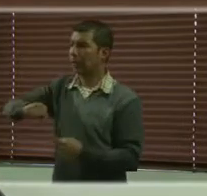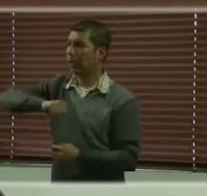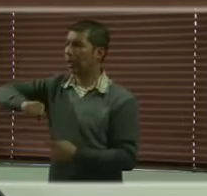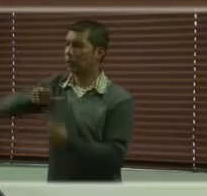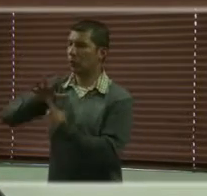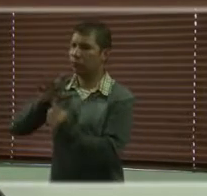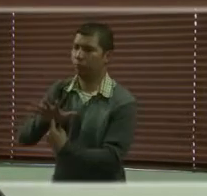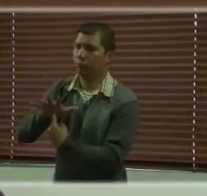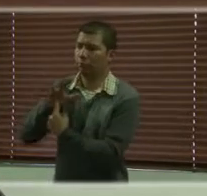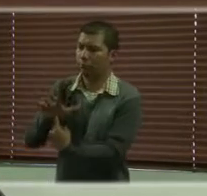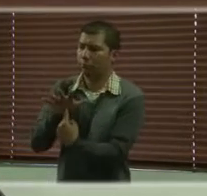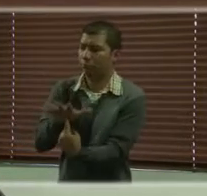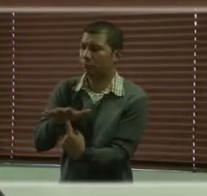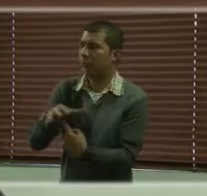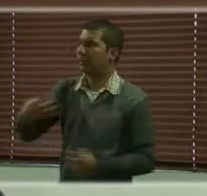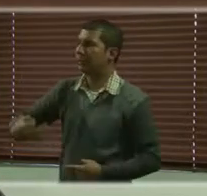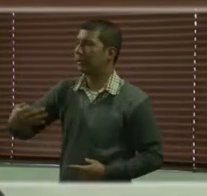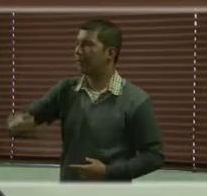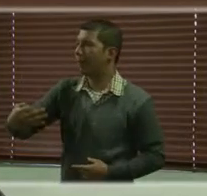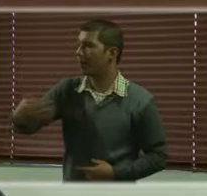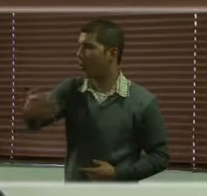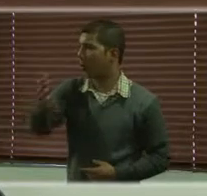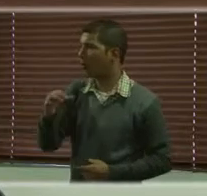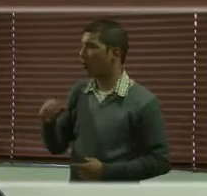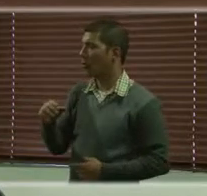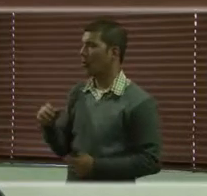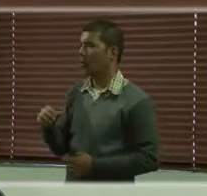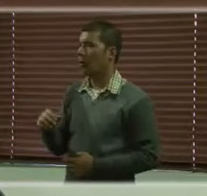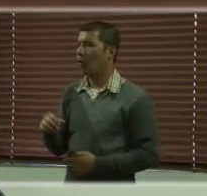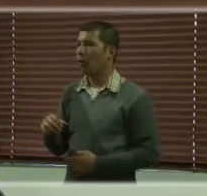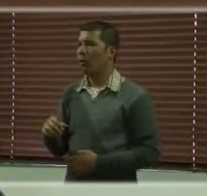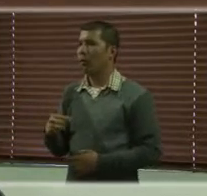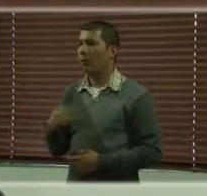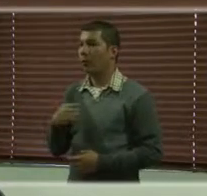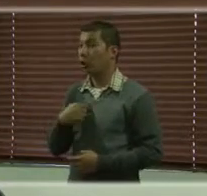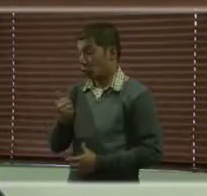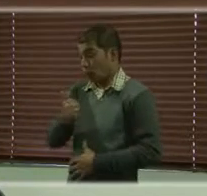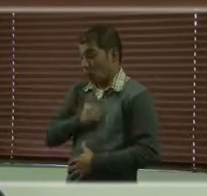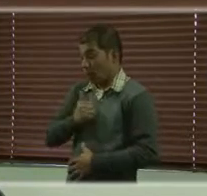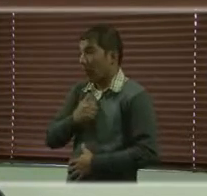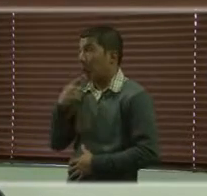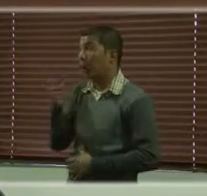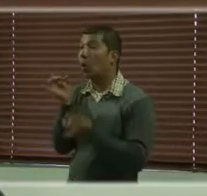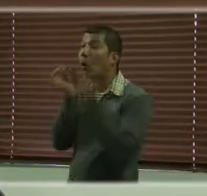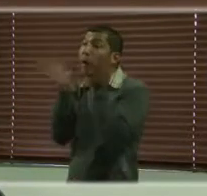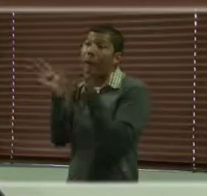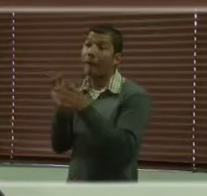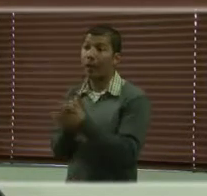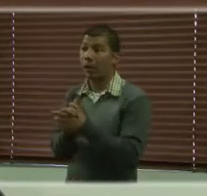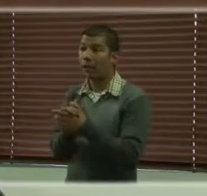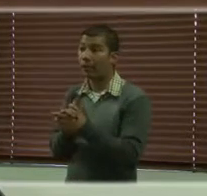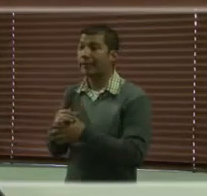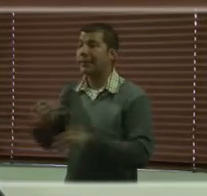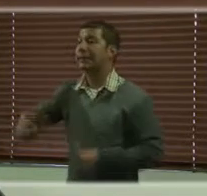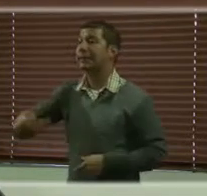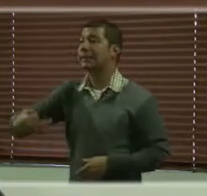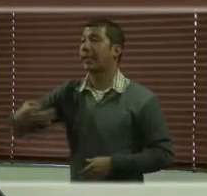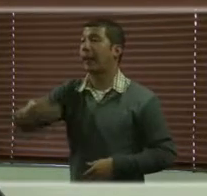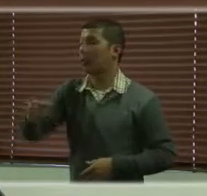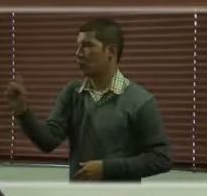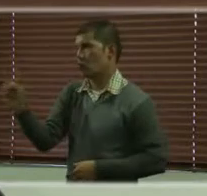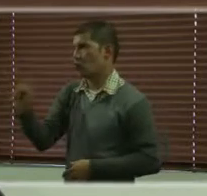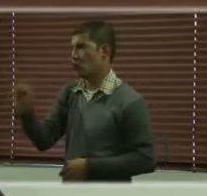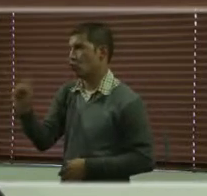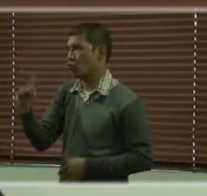reconocido en la convención el decir graves y sistemáticas no es solo porque yo digo que son graves y sistemáticas tiene son términos también